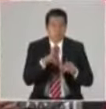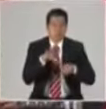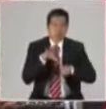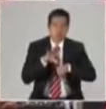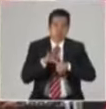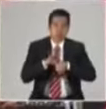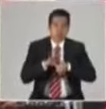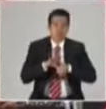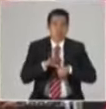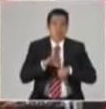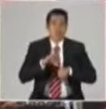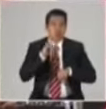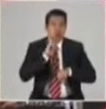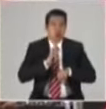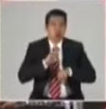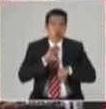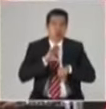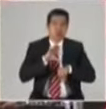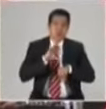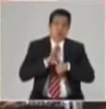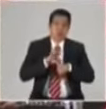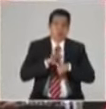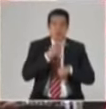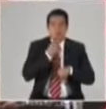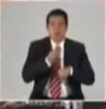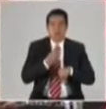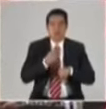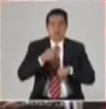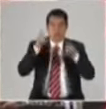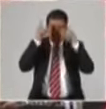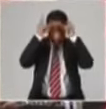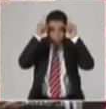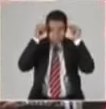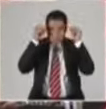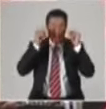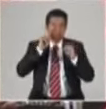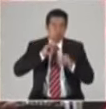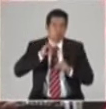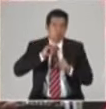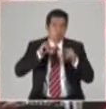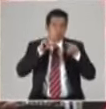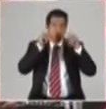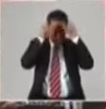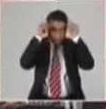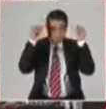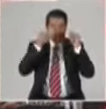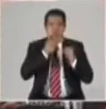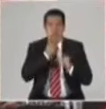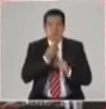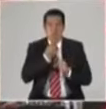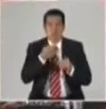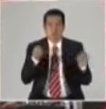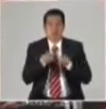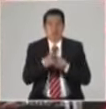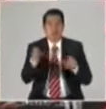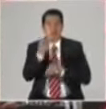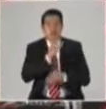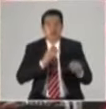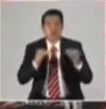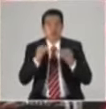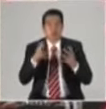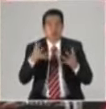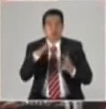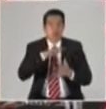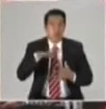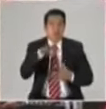médicos, las enfermeras, los enfermeros y todo el equipo de salud han llevado a buen puerto